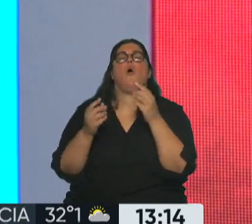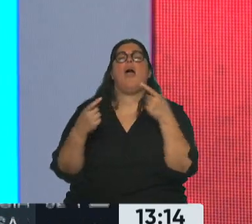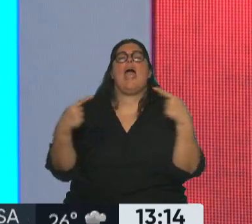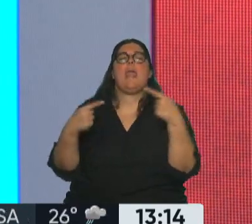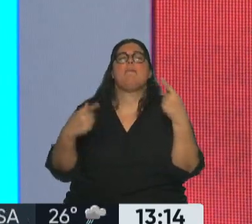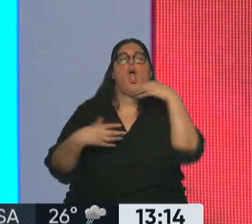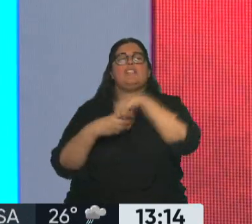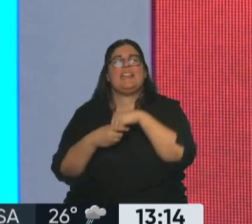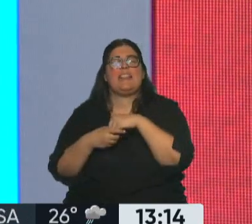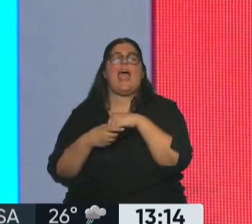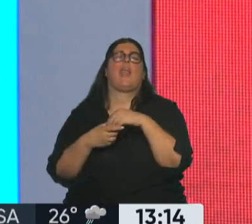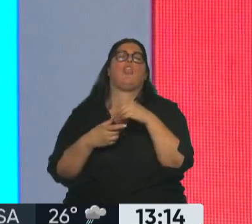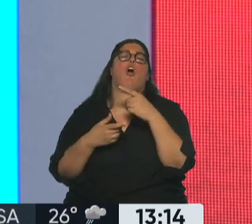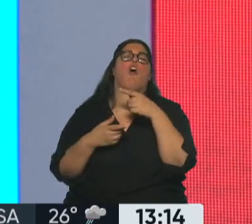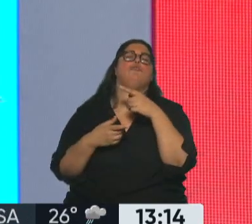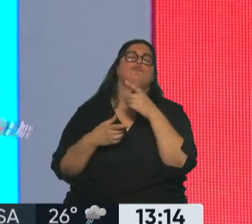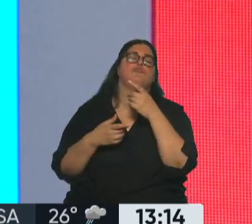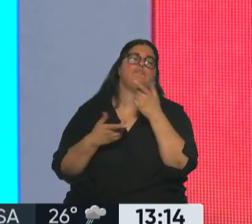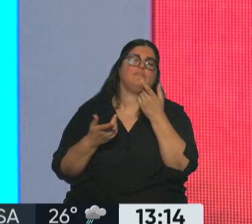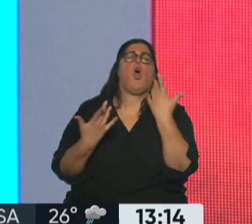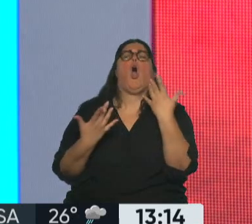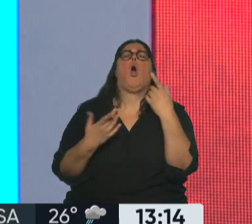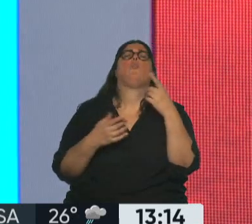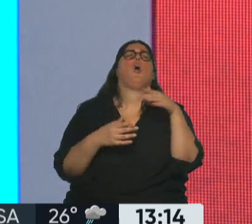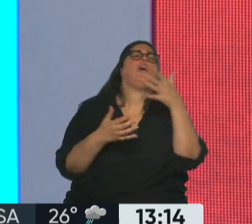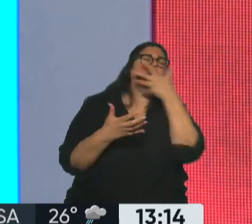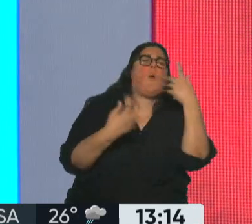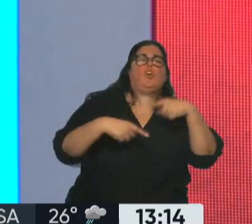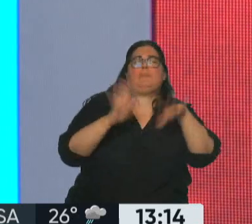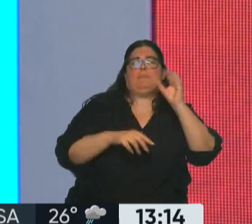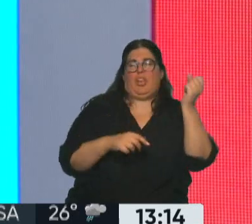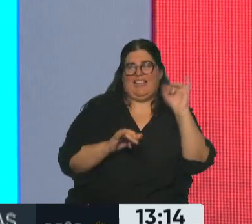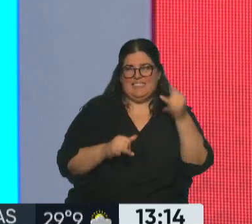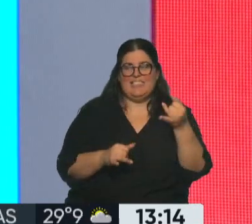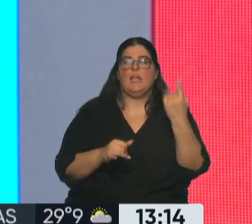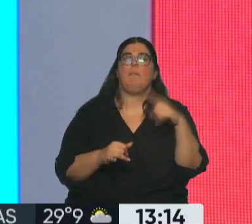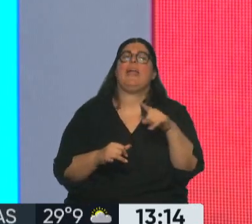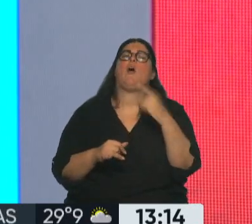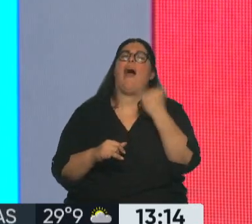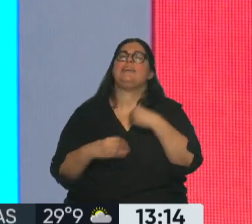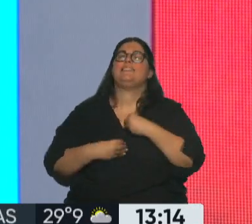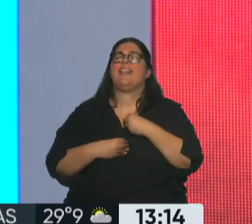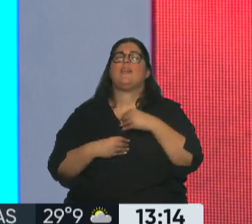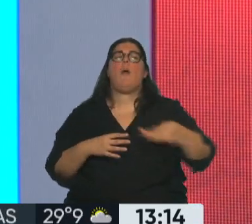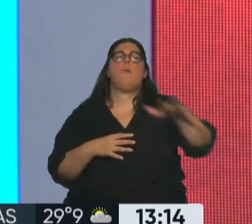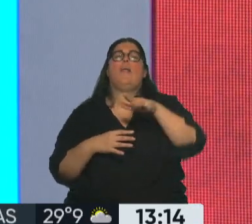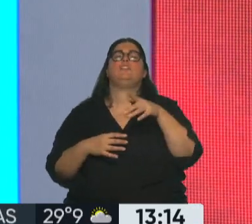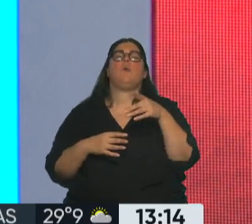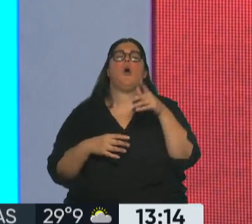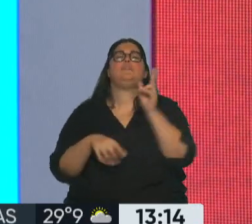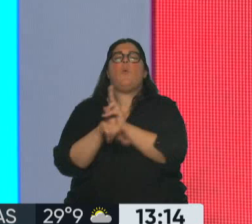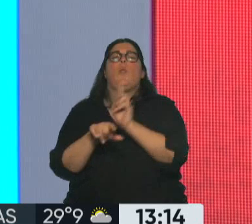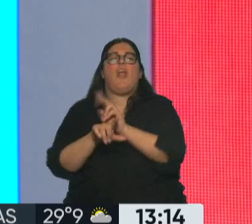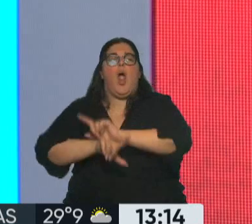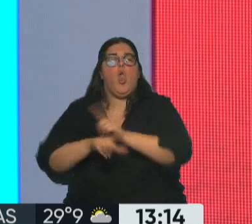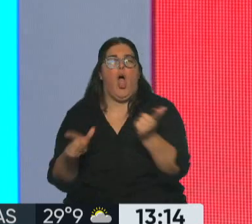lo que es el crimen organizado, pero digo, forma parte de este sentido común de inseguridad que se crea en la población, ¿no? Que